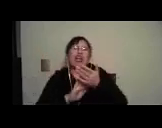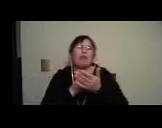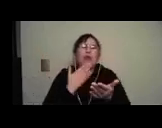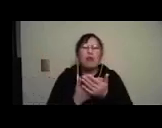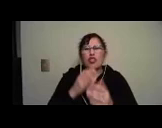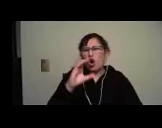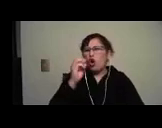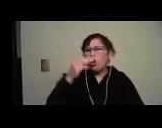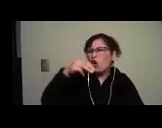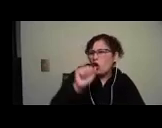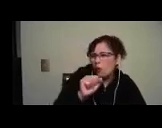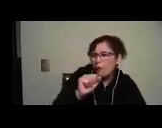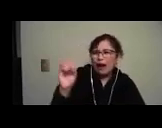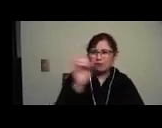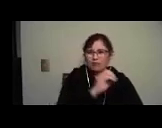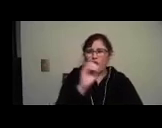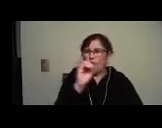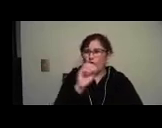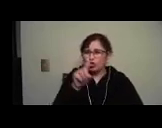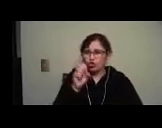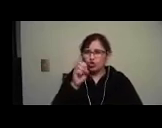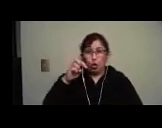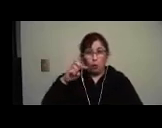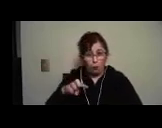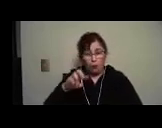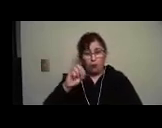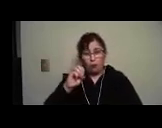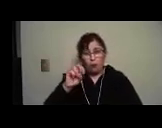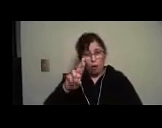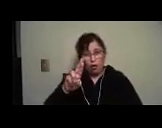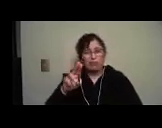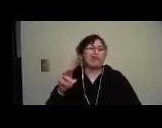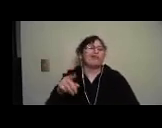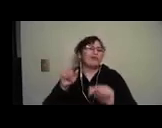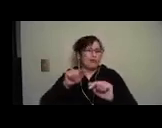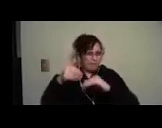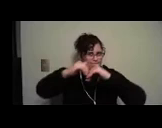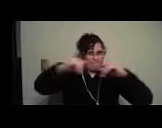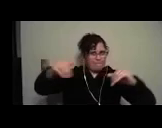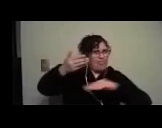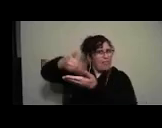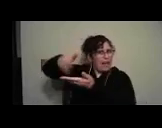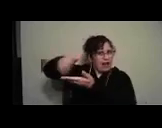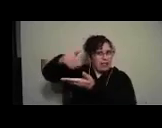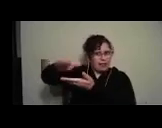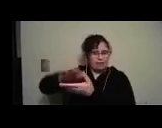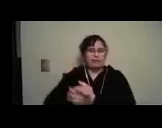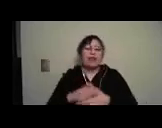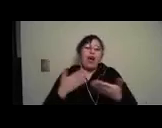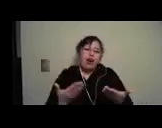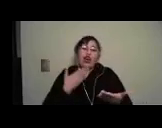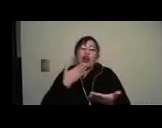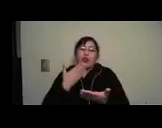coma, ya no se puede hacer un diagnóstico de demencia, ¿ya? Ahora sí, en etapas finales y avanzadas